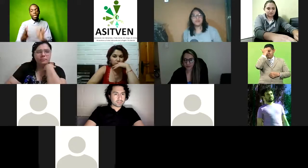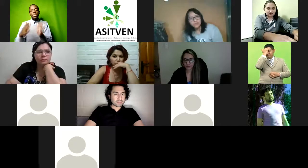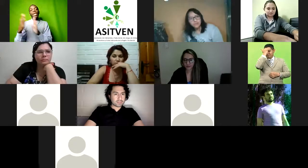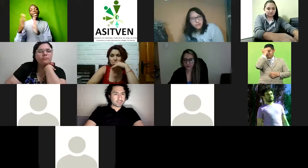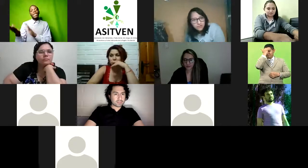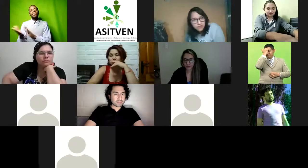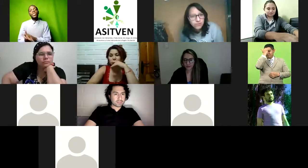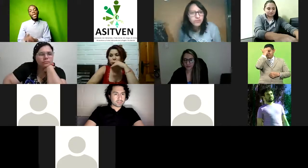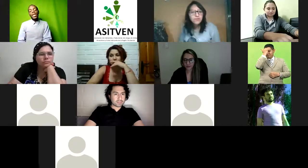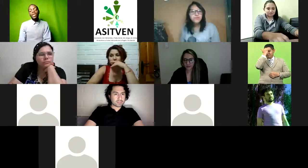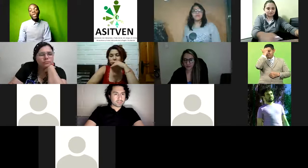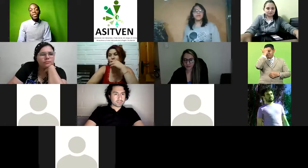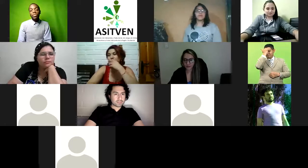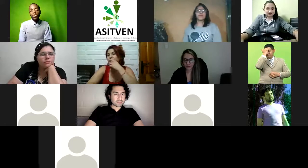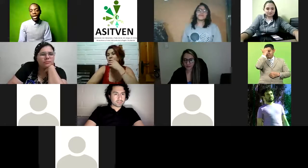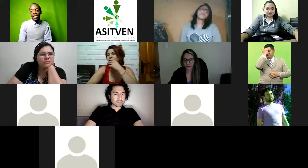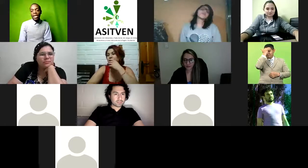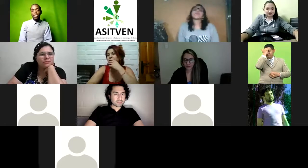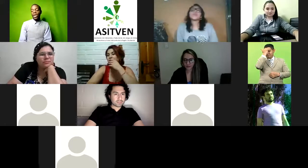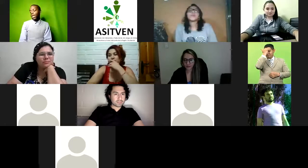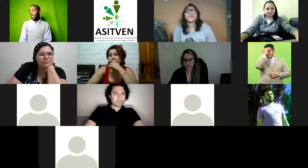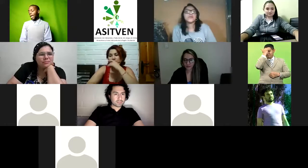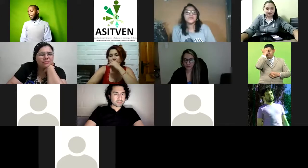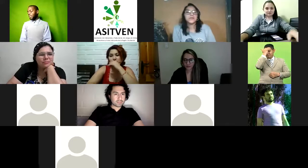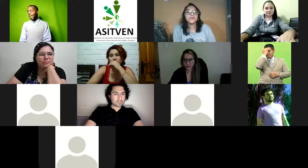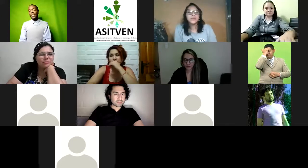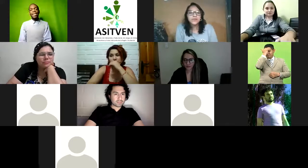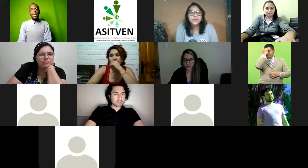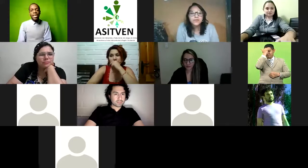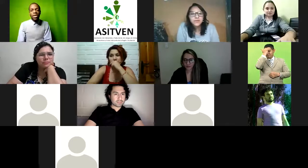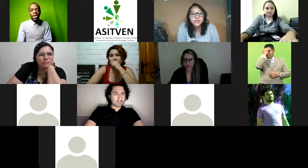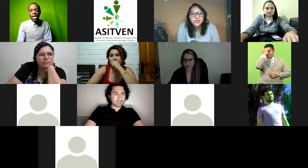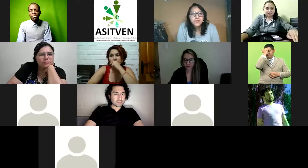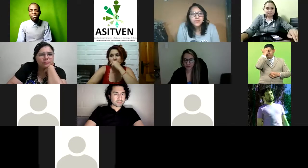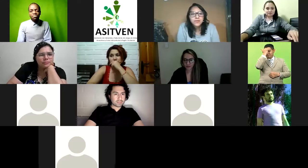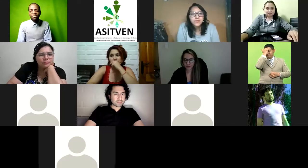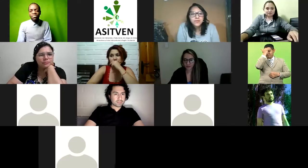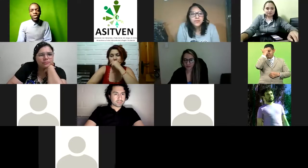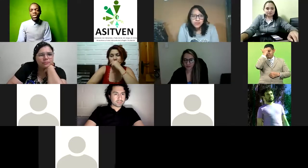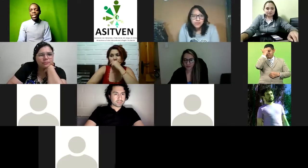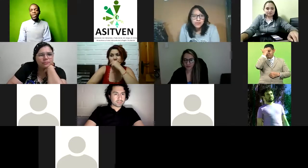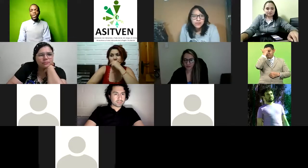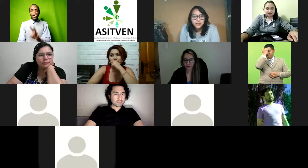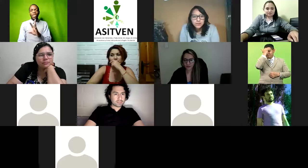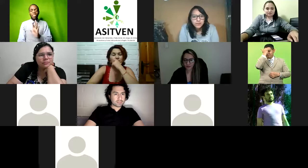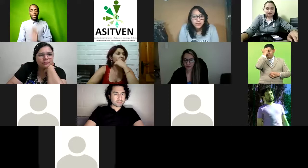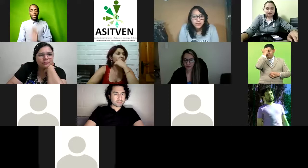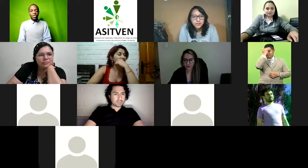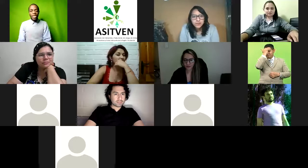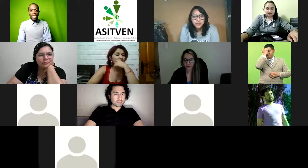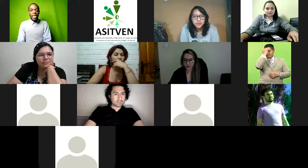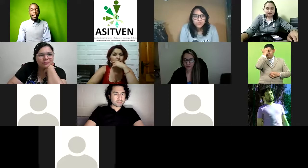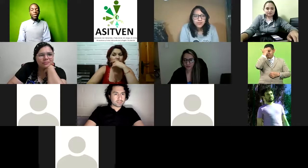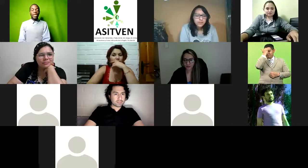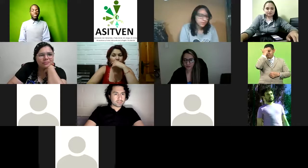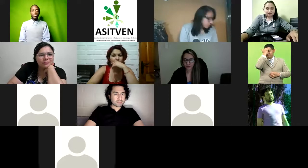pero también él dijo que le ayudásemos indicándole la actividad. Y creo que otras 2 personitas